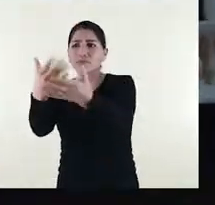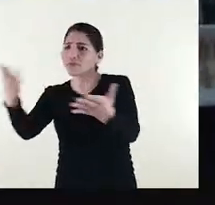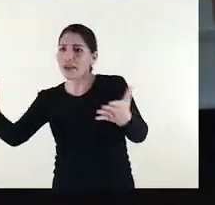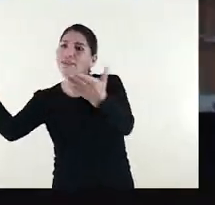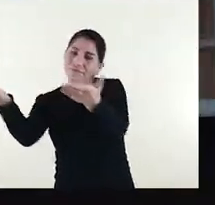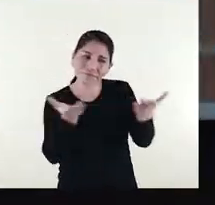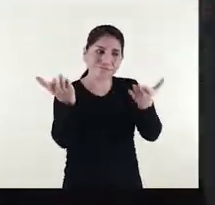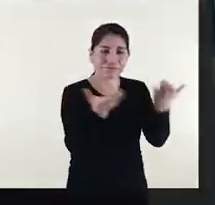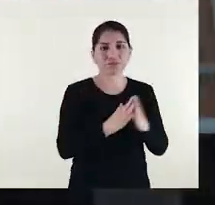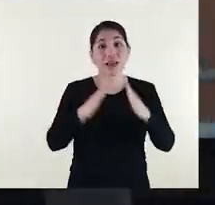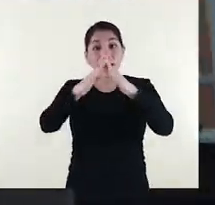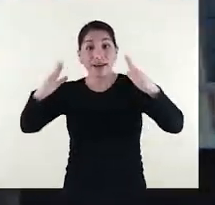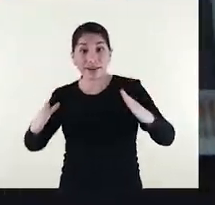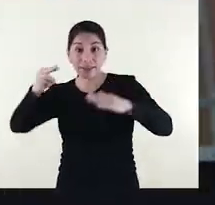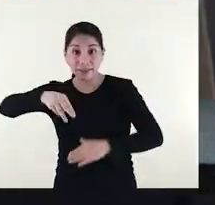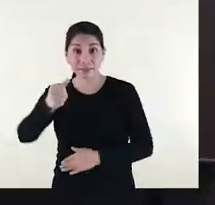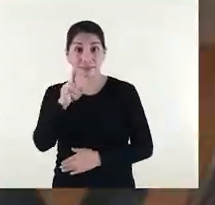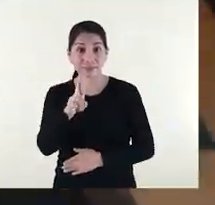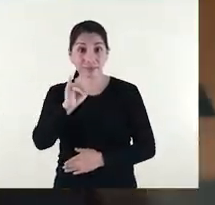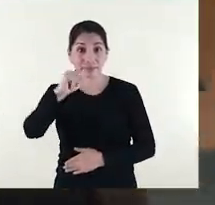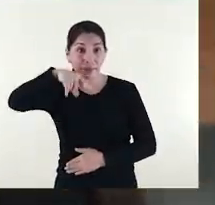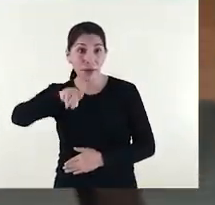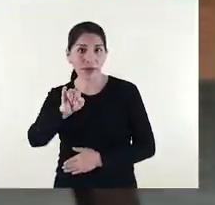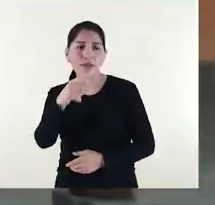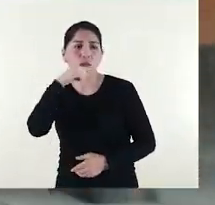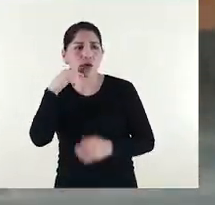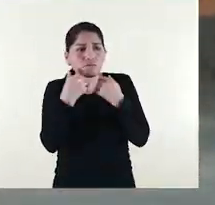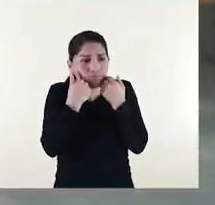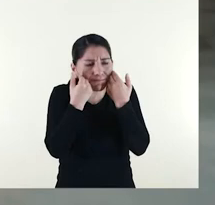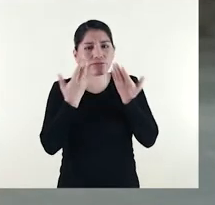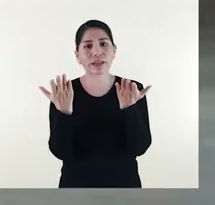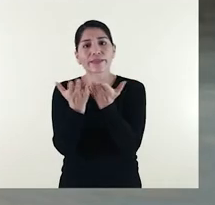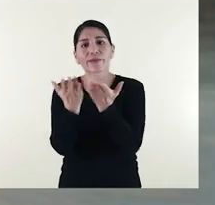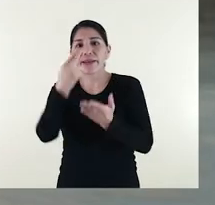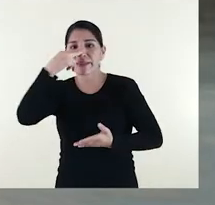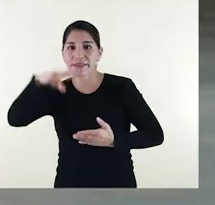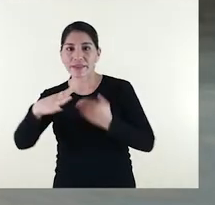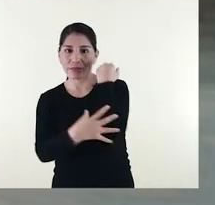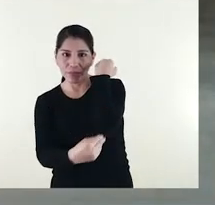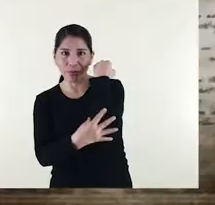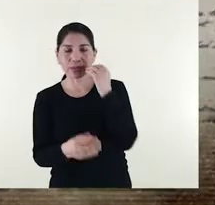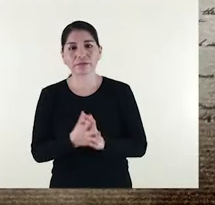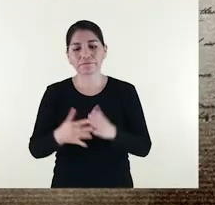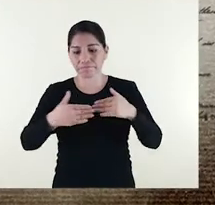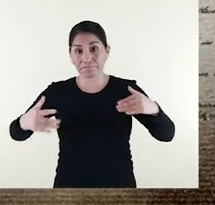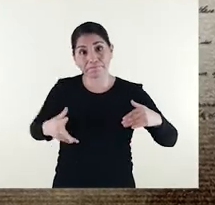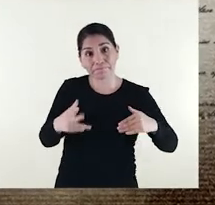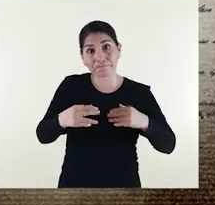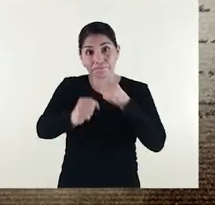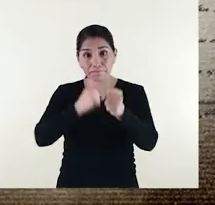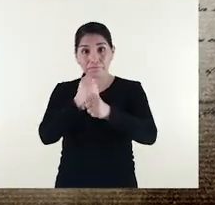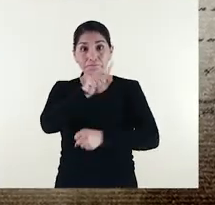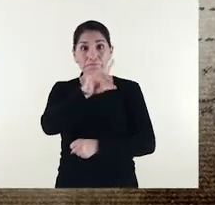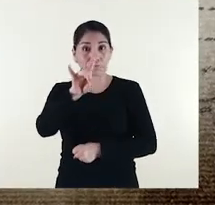ellas fue esta, el Hospicio Bartolomé Manrique para Mujeres Vergonzantes y Escuela de Niñas Pobres.